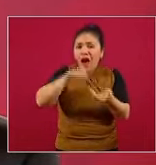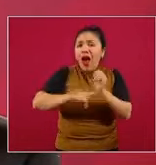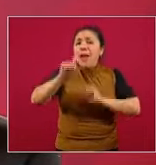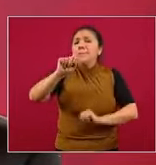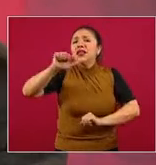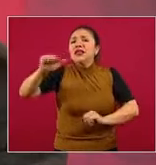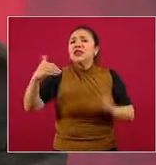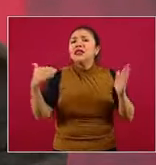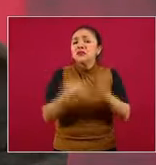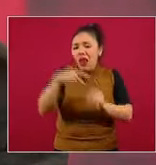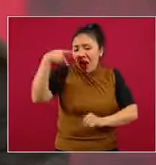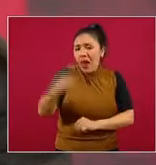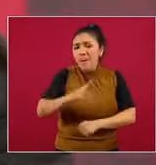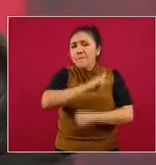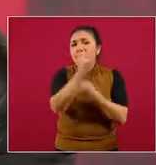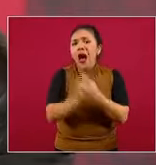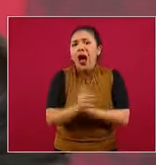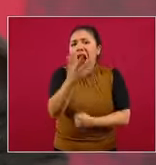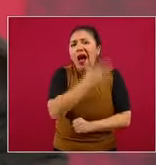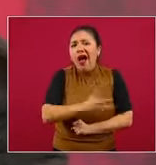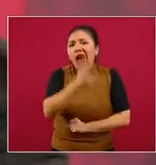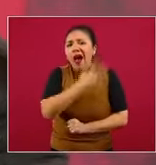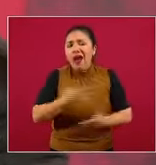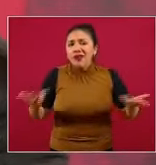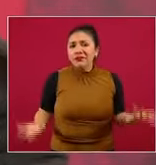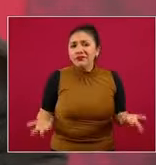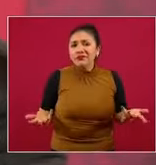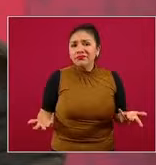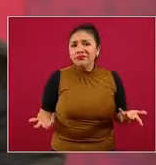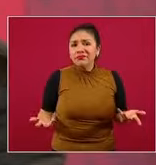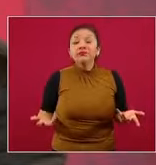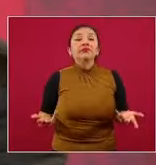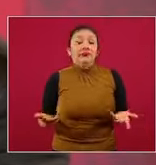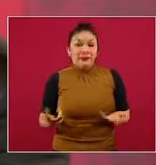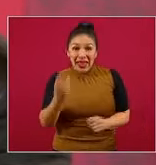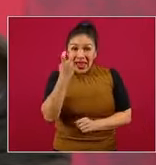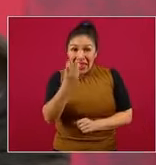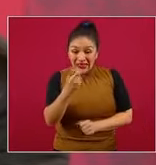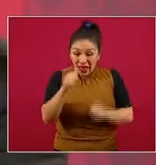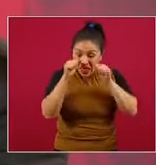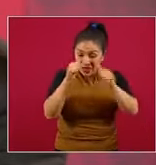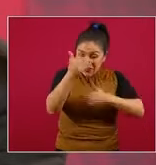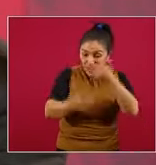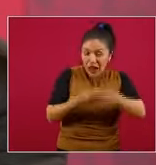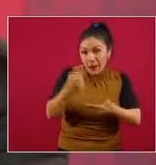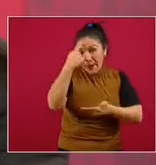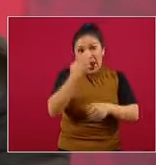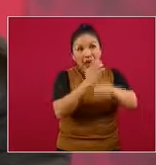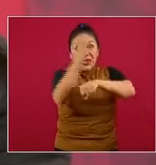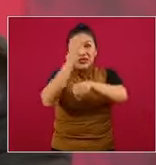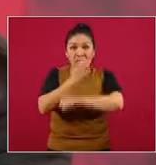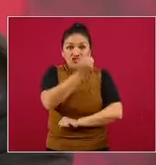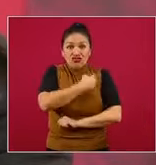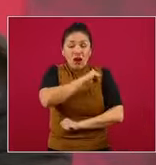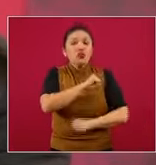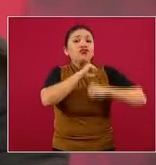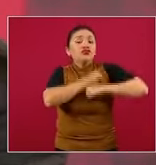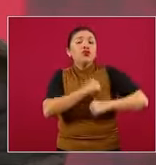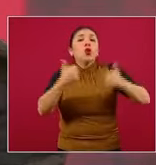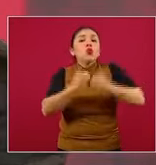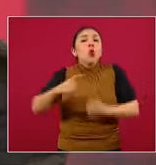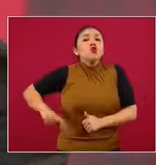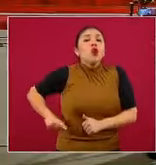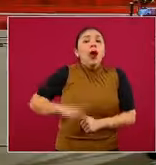26,000 en el país. Y estos servicios estatales de salud están a cargo de los gobiernos